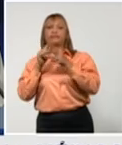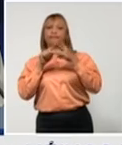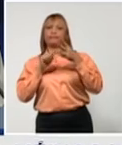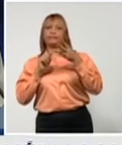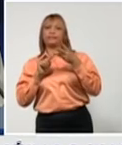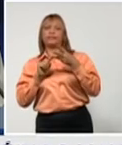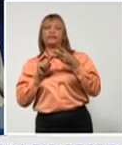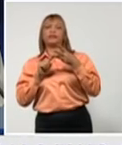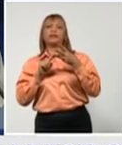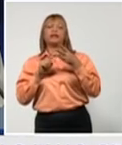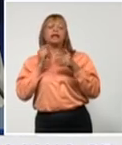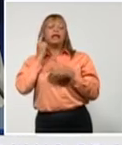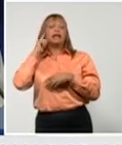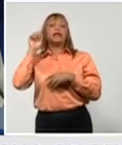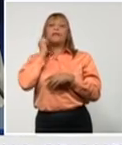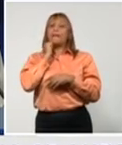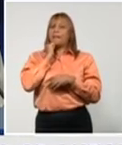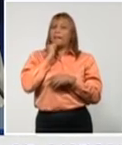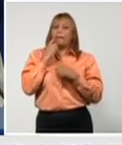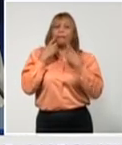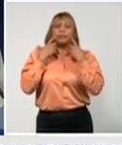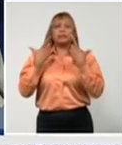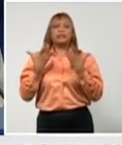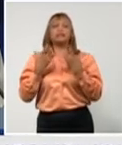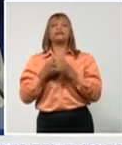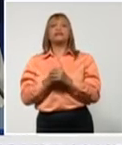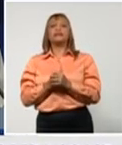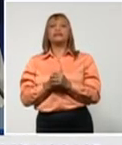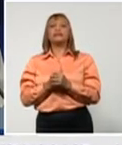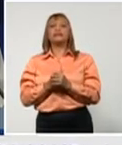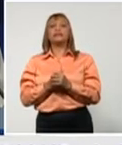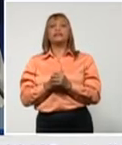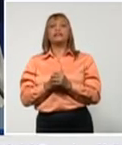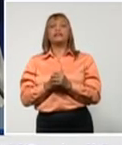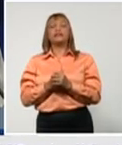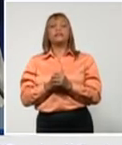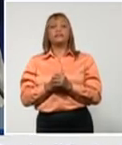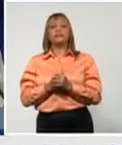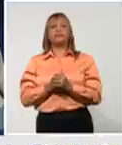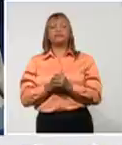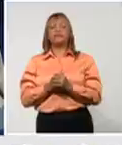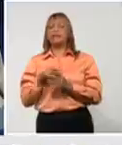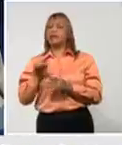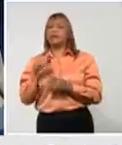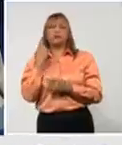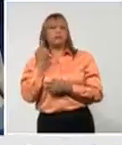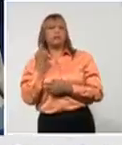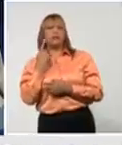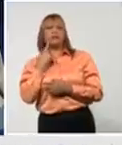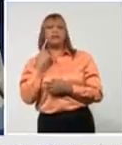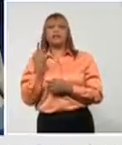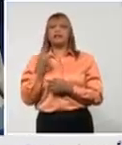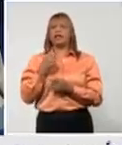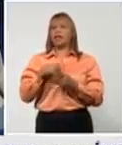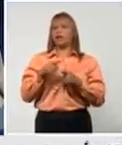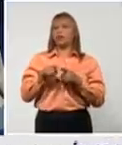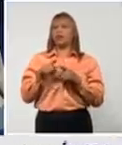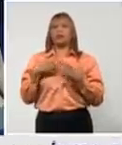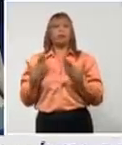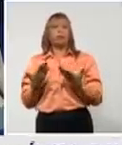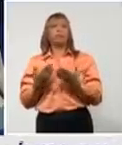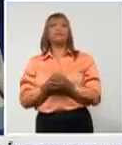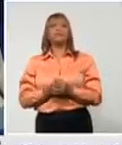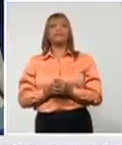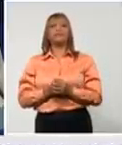más importante y la que está más a la mano, esa no necesita de muchos recursos, es